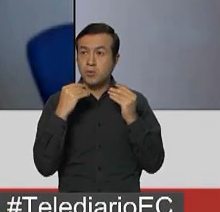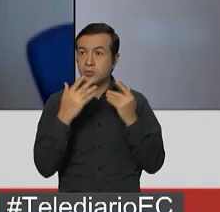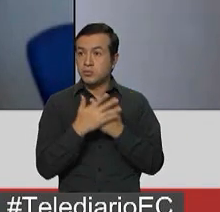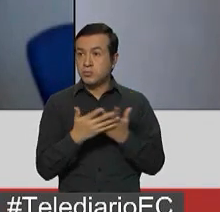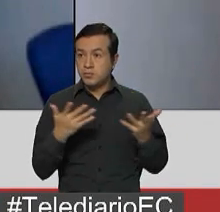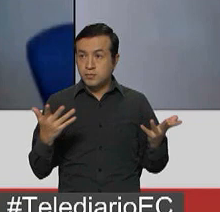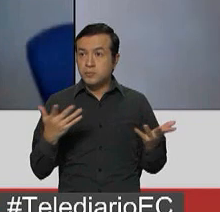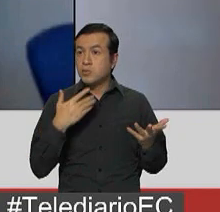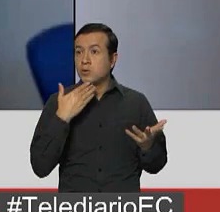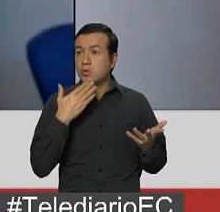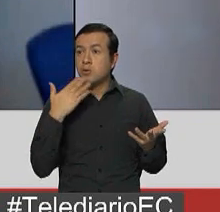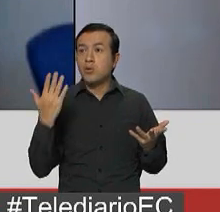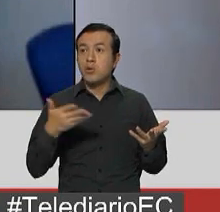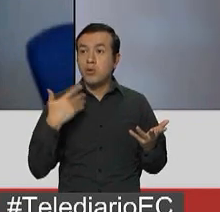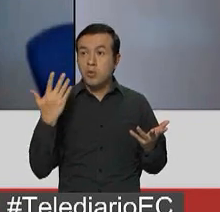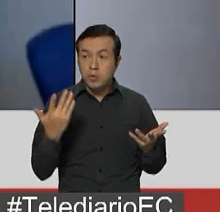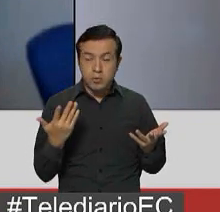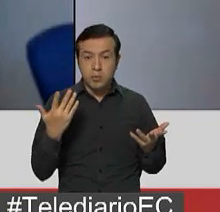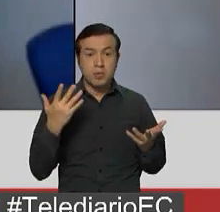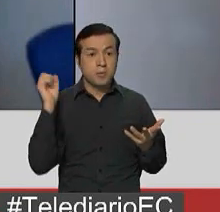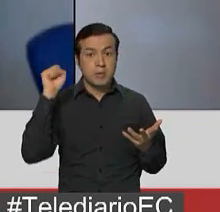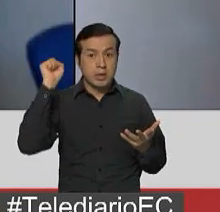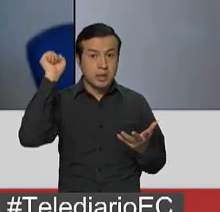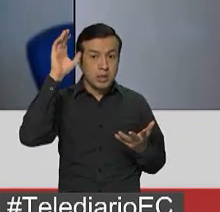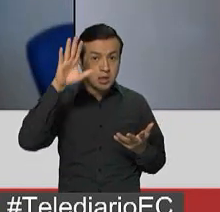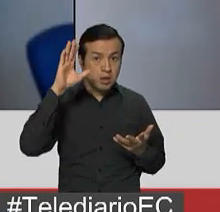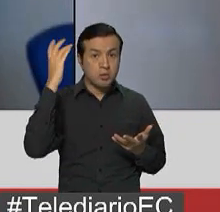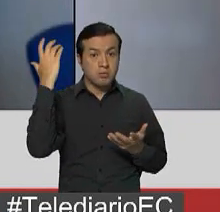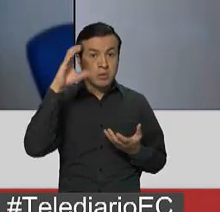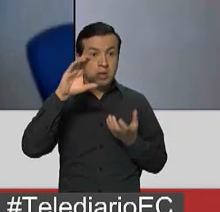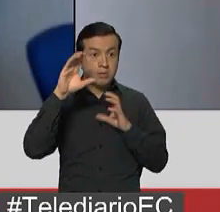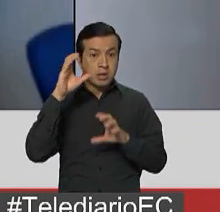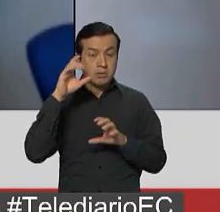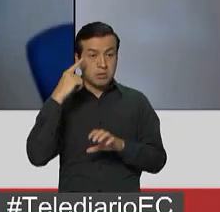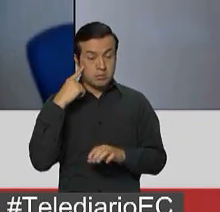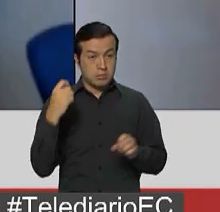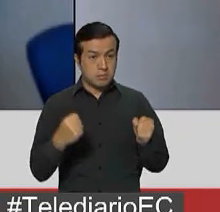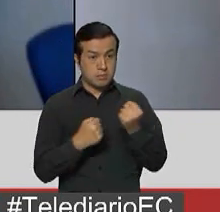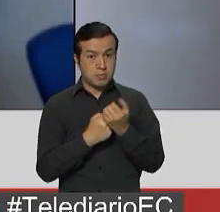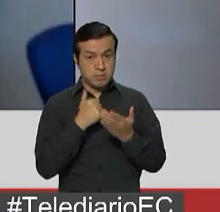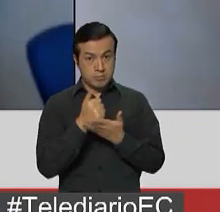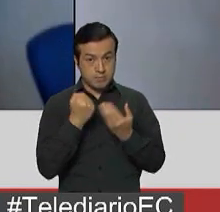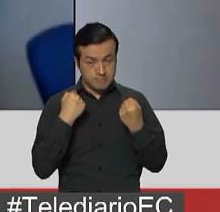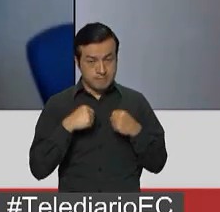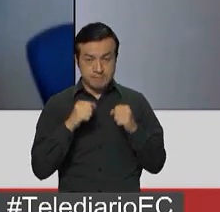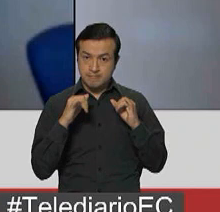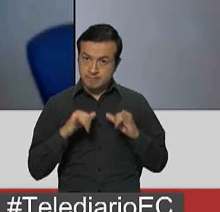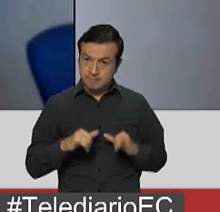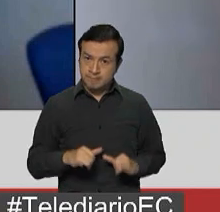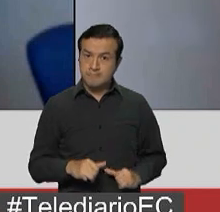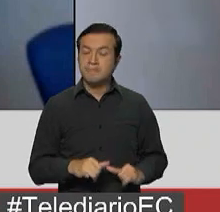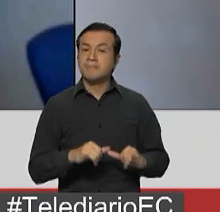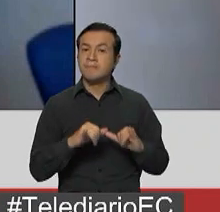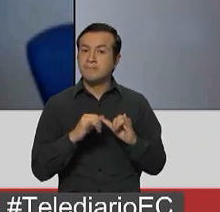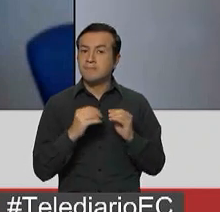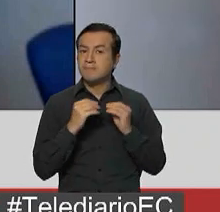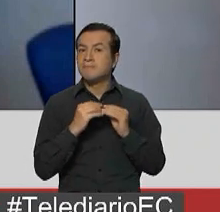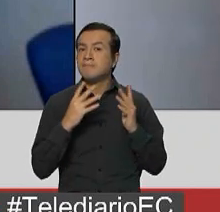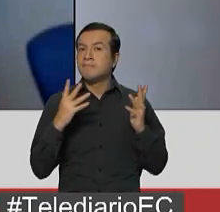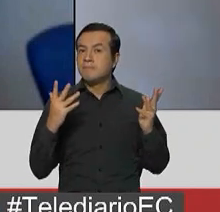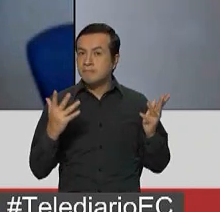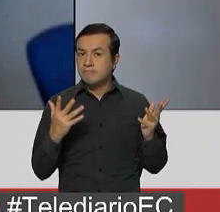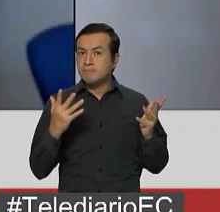vídeos o audios que comparten para contribuir a este esfuerzo para luchar contra la